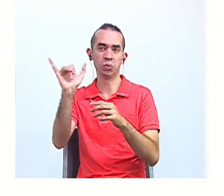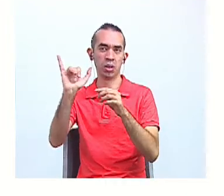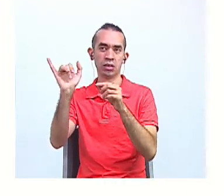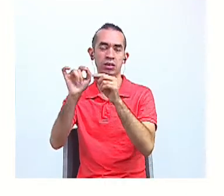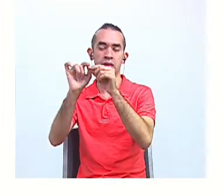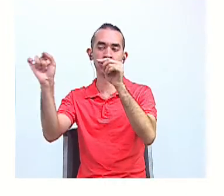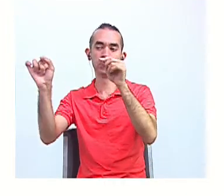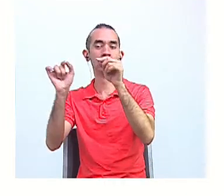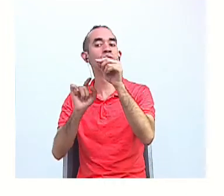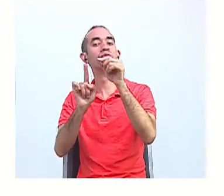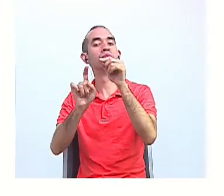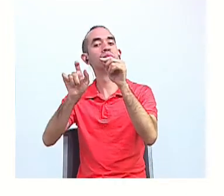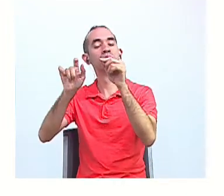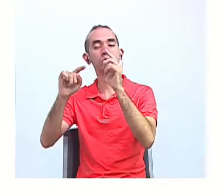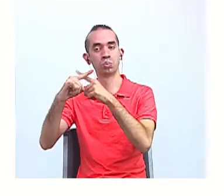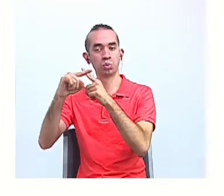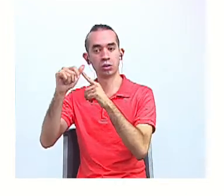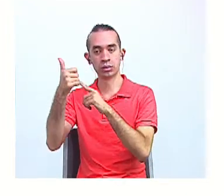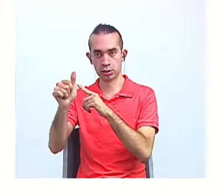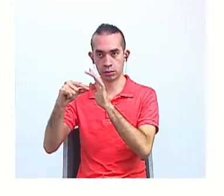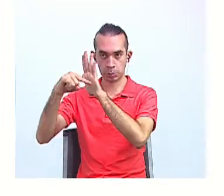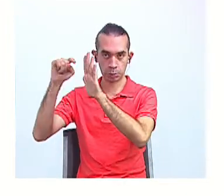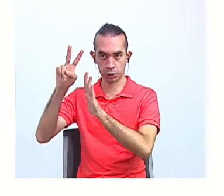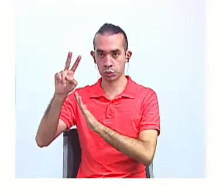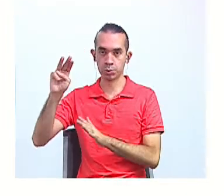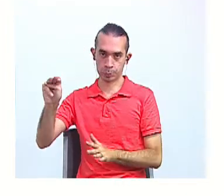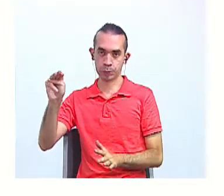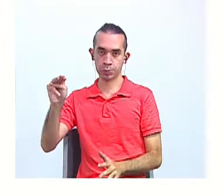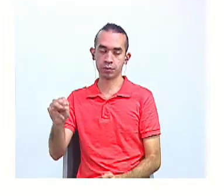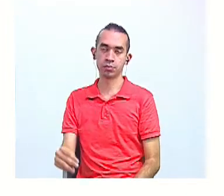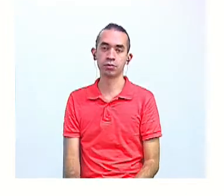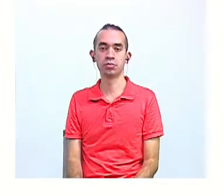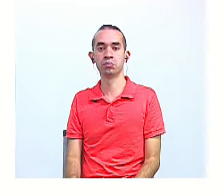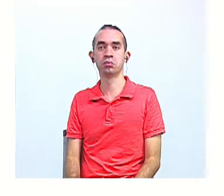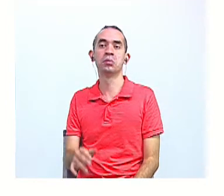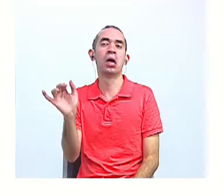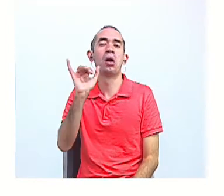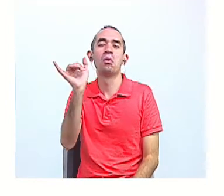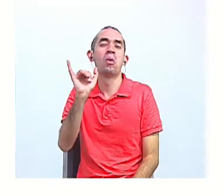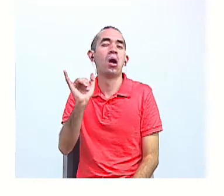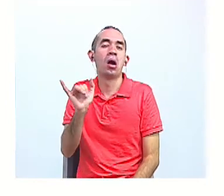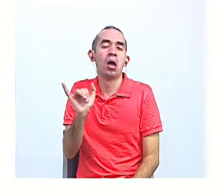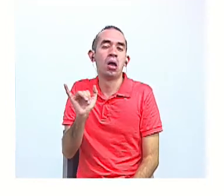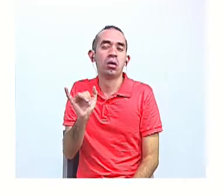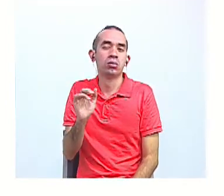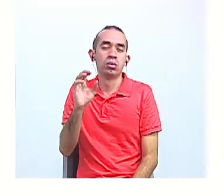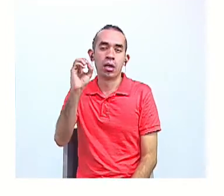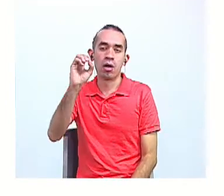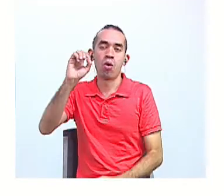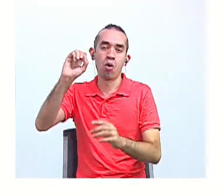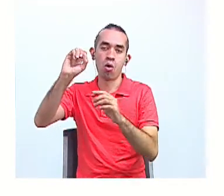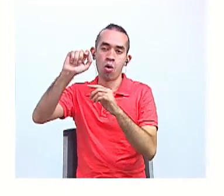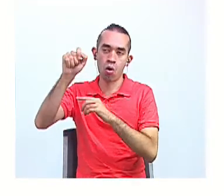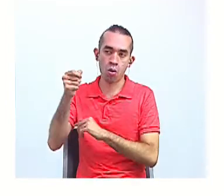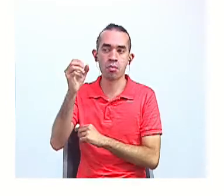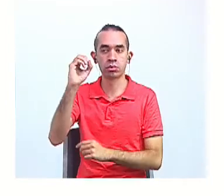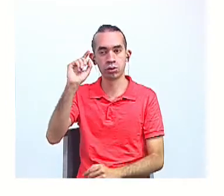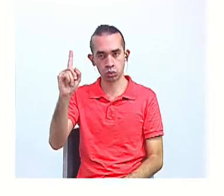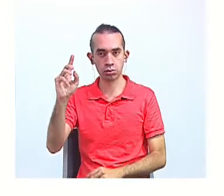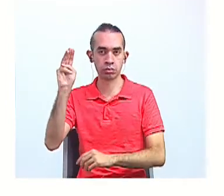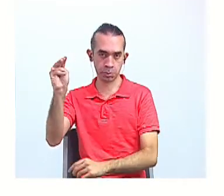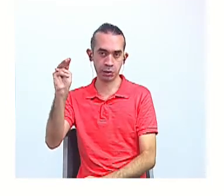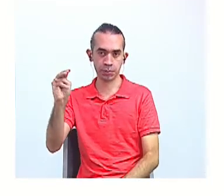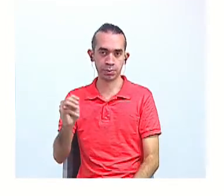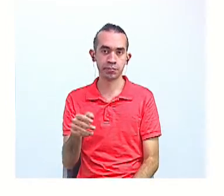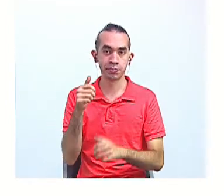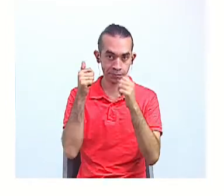igual a 1 por 10 a la menos 2 metros. Es lo mismo que decir 0,01 metro.